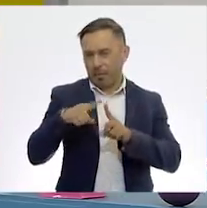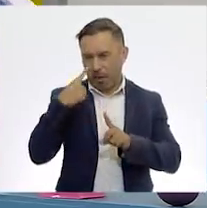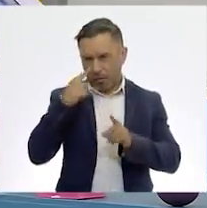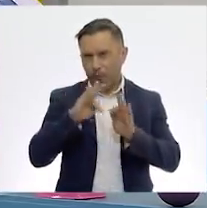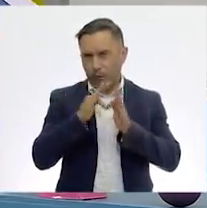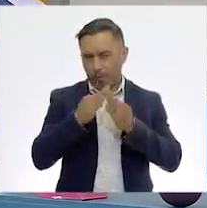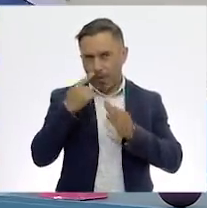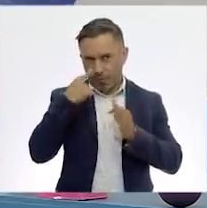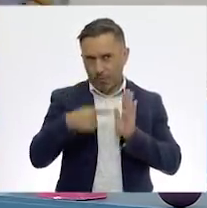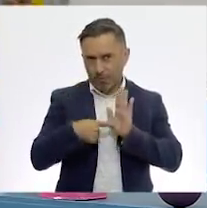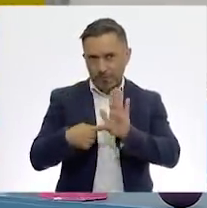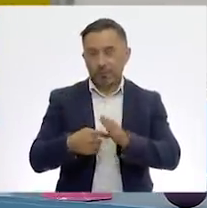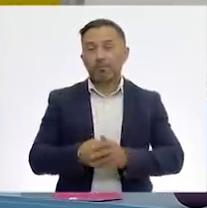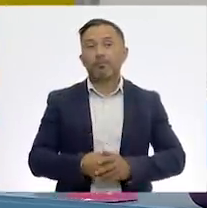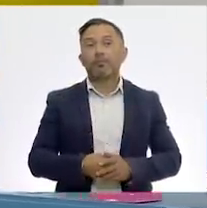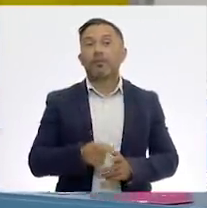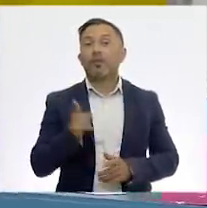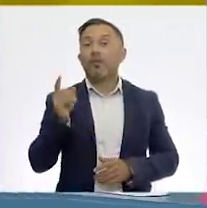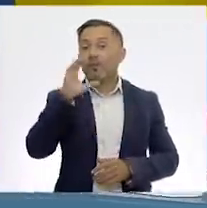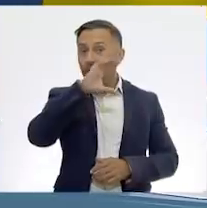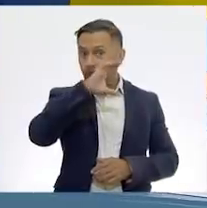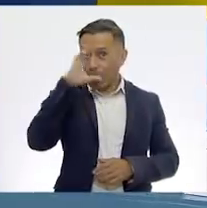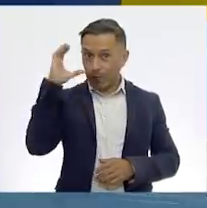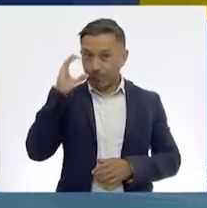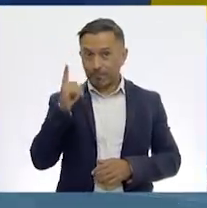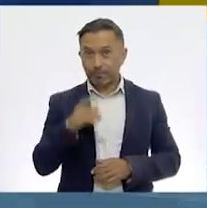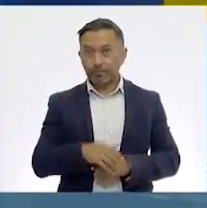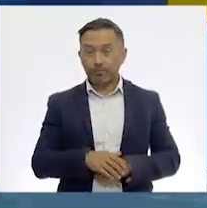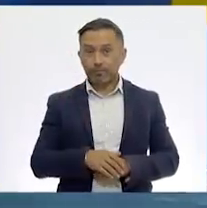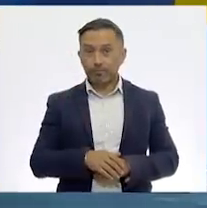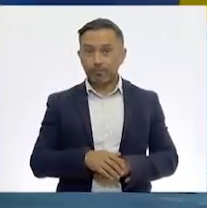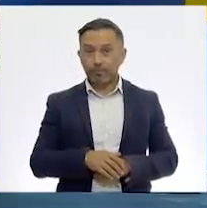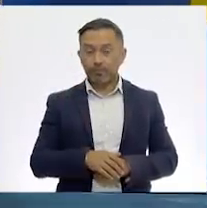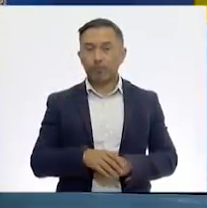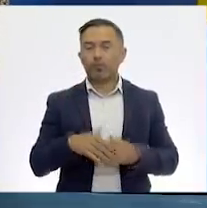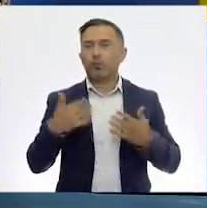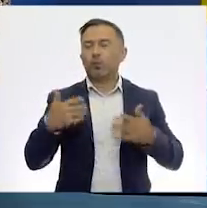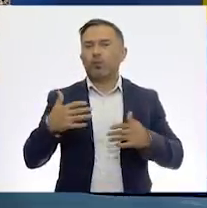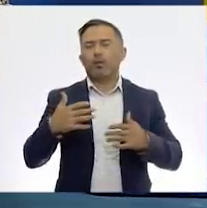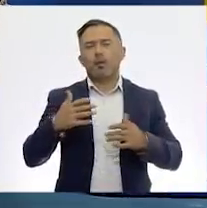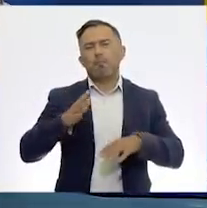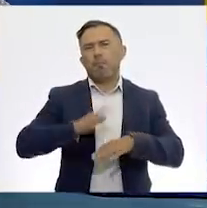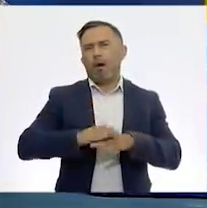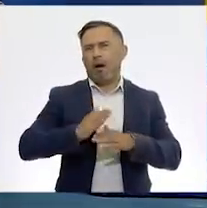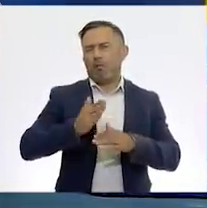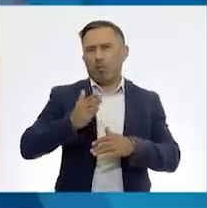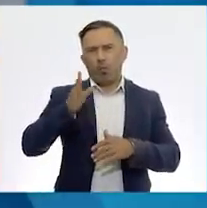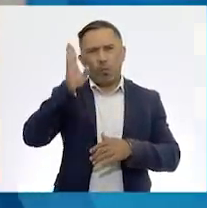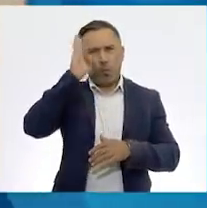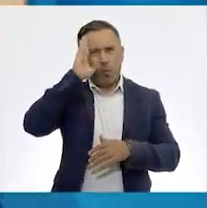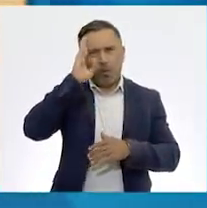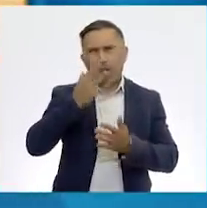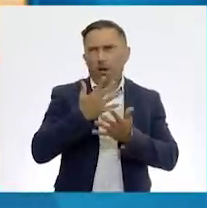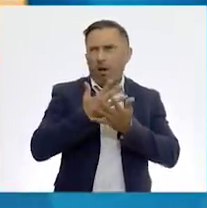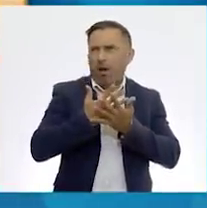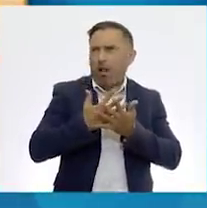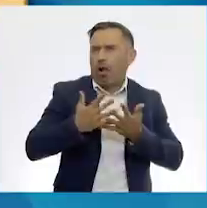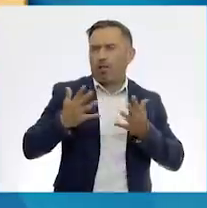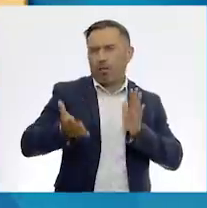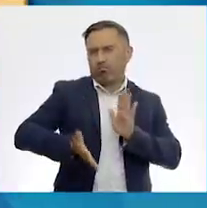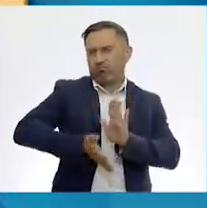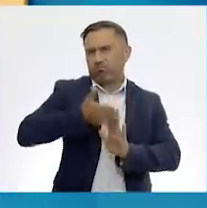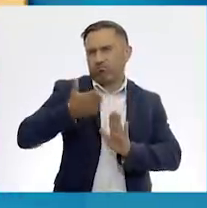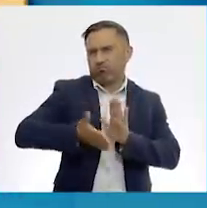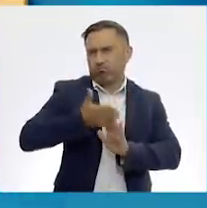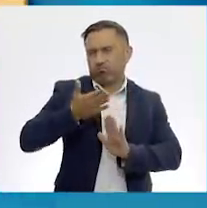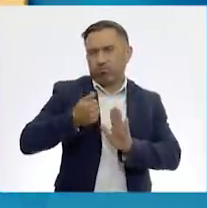ello. Tenemos aquí de las grandes obras arquitectónicas, tenemos las pirámides